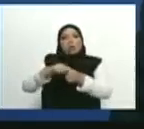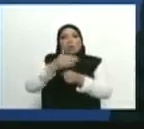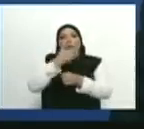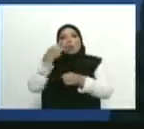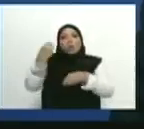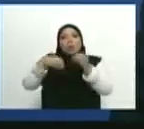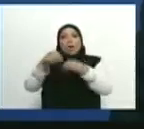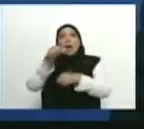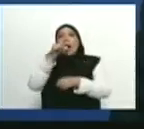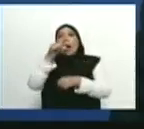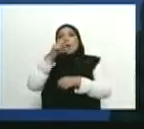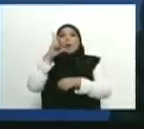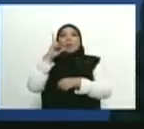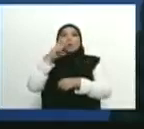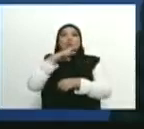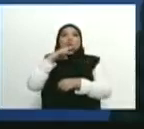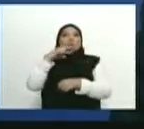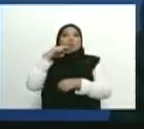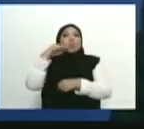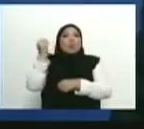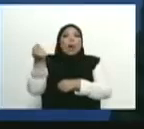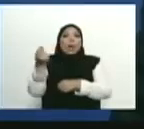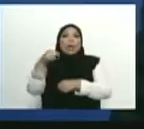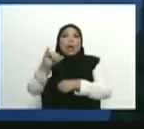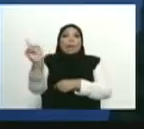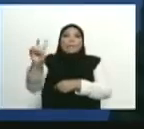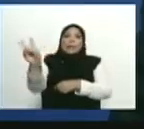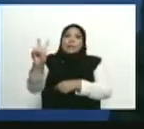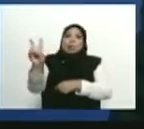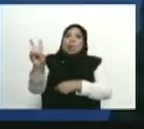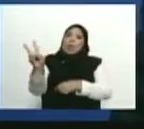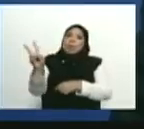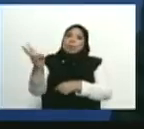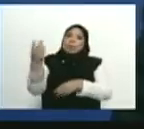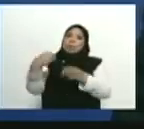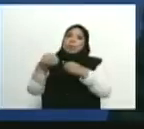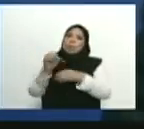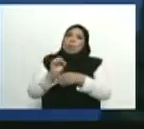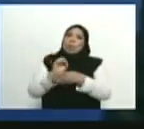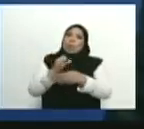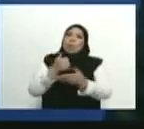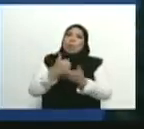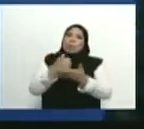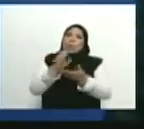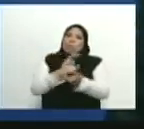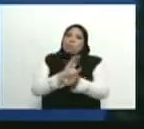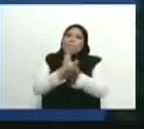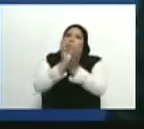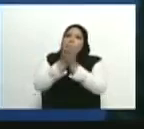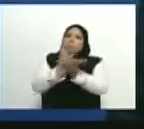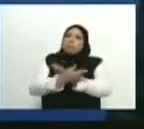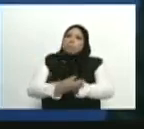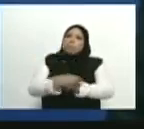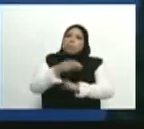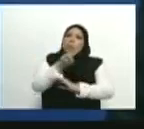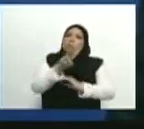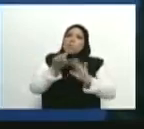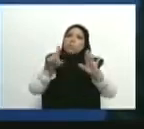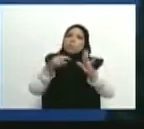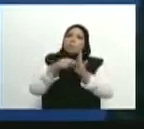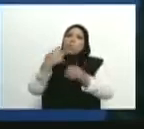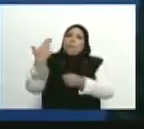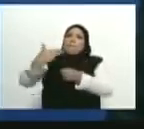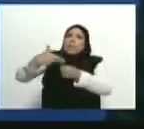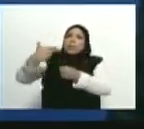reserva de agua dulce que tiene Venezuela, tiene un portento geopolítico, ahí hay 26 mil millones de barriles